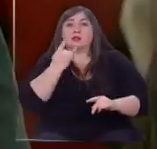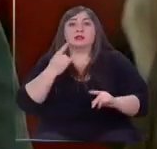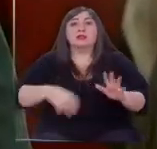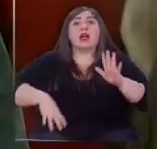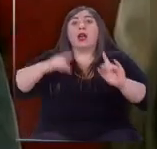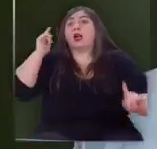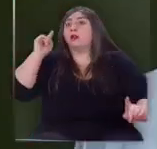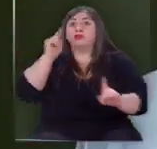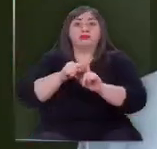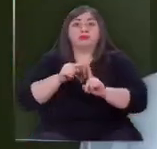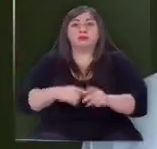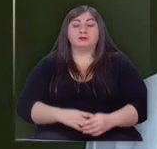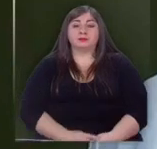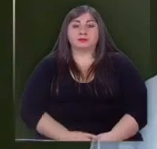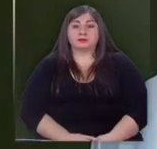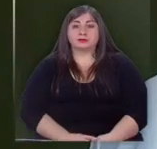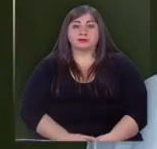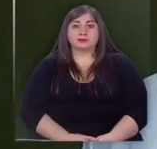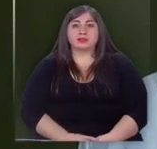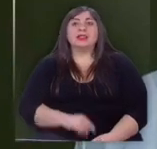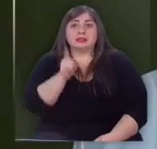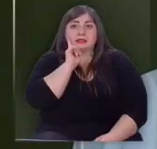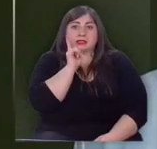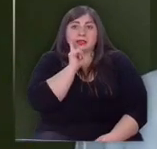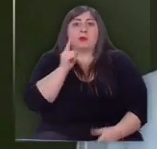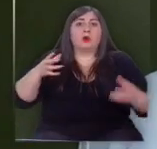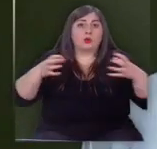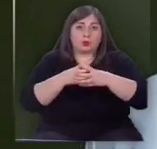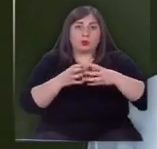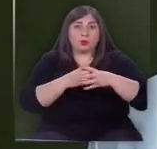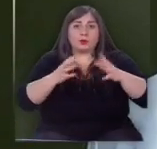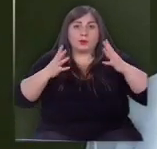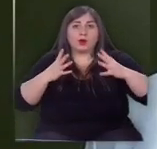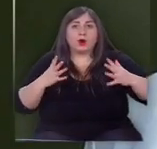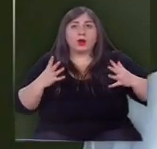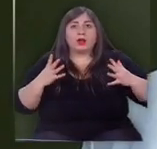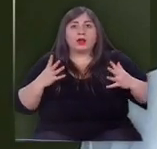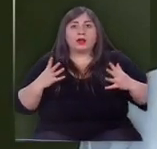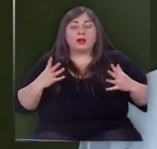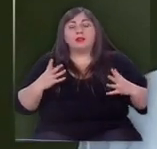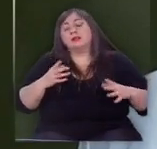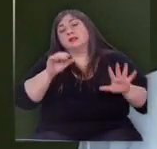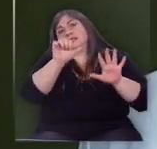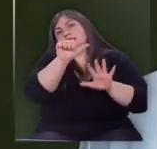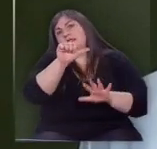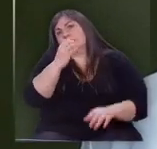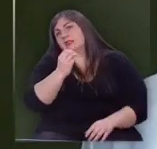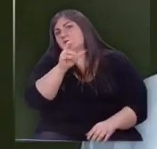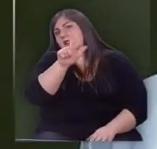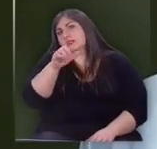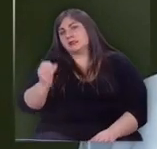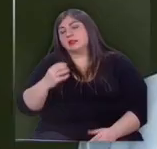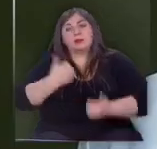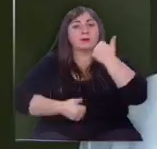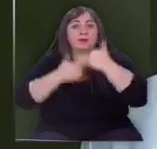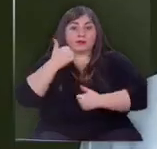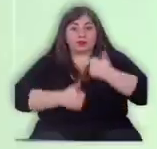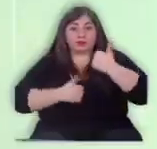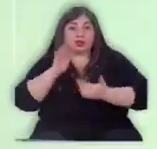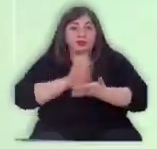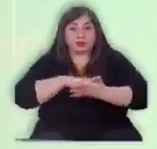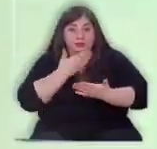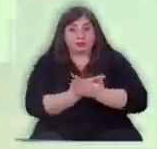las obsesiones. Y tenemos un equipo dedicado full que se contrató alrededor de 60-70 profesionales de la